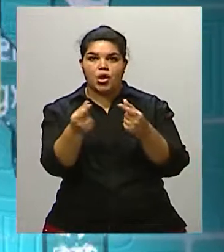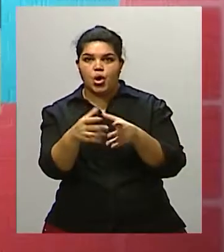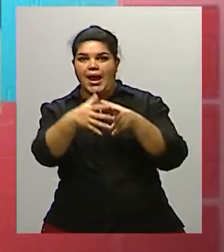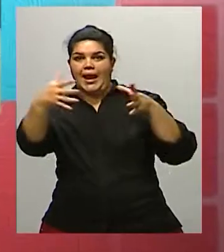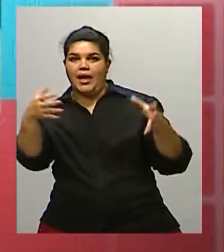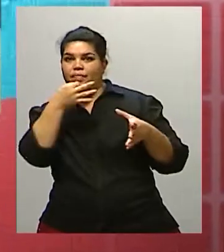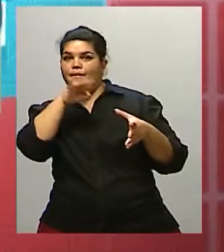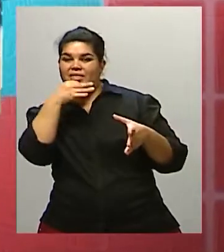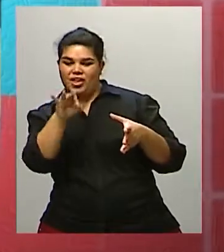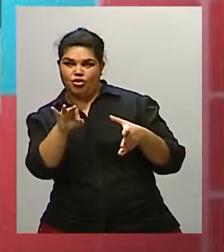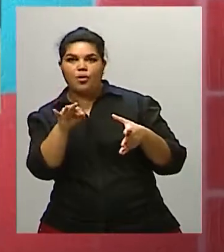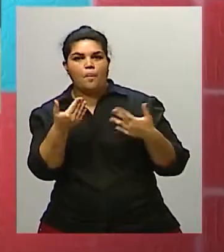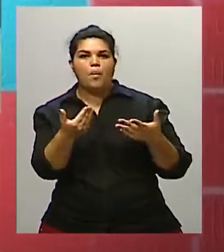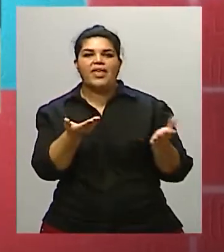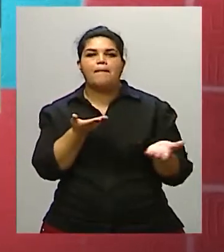lácteos, donde hay dos,